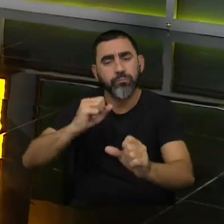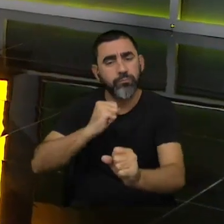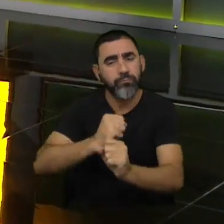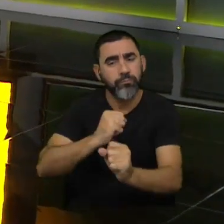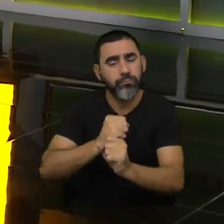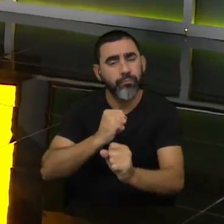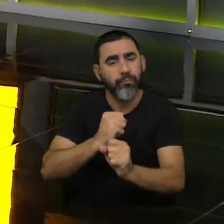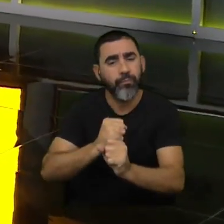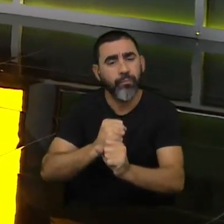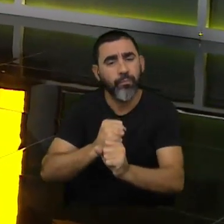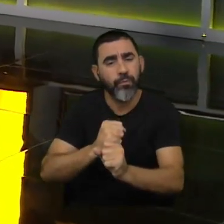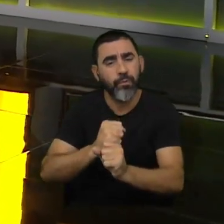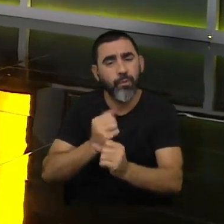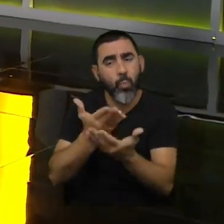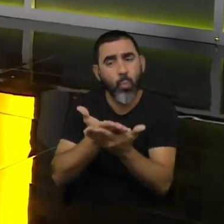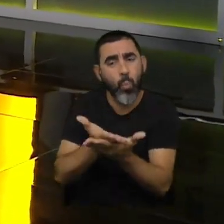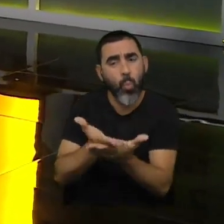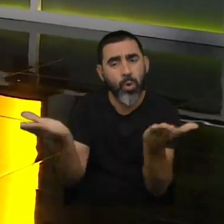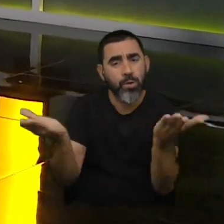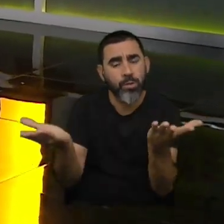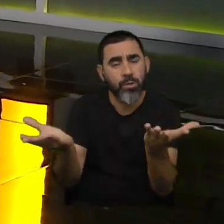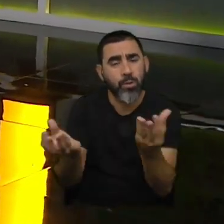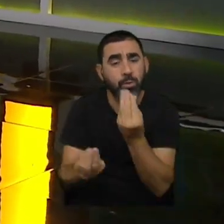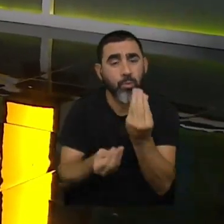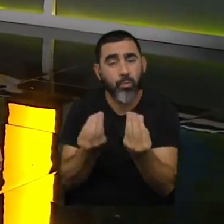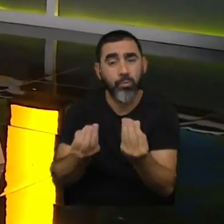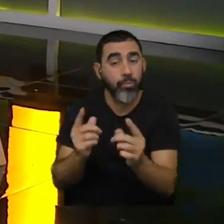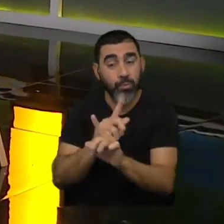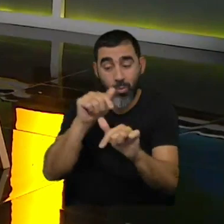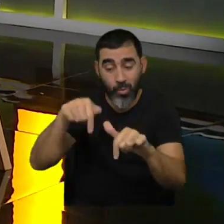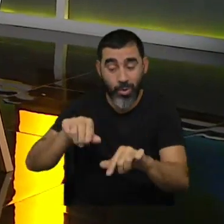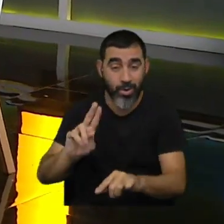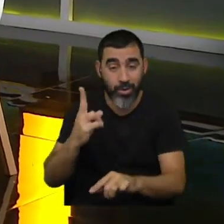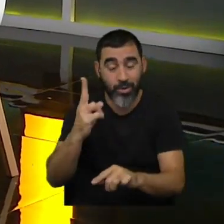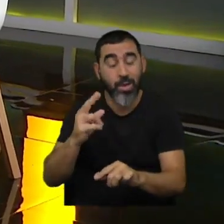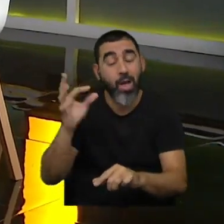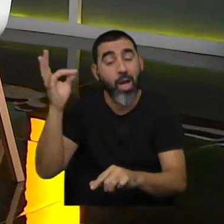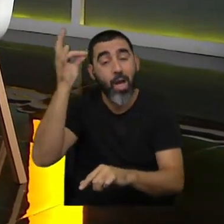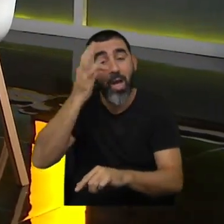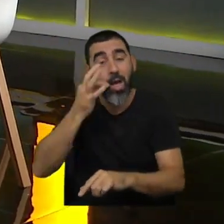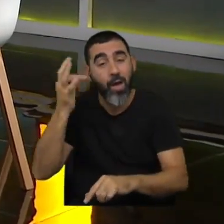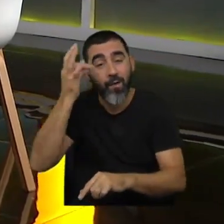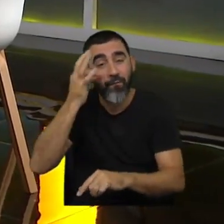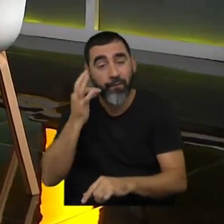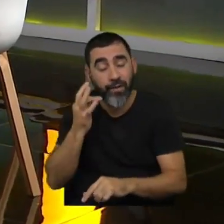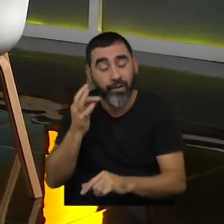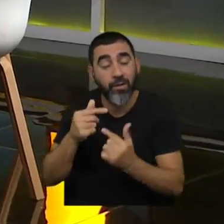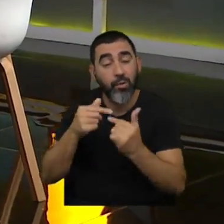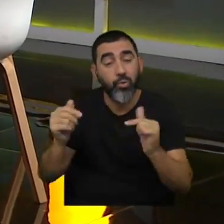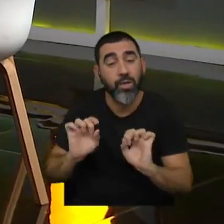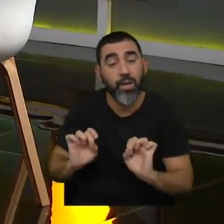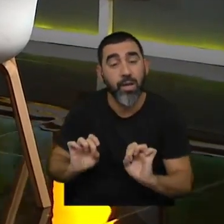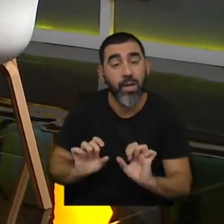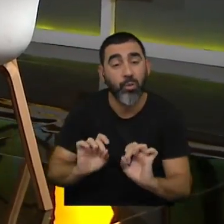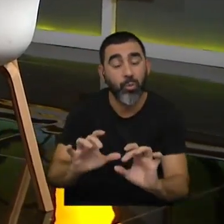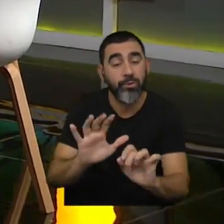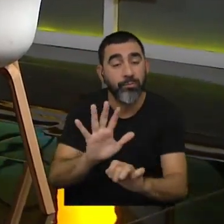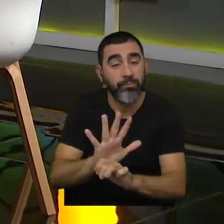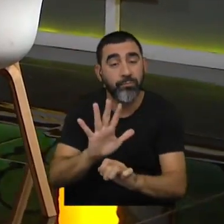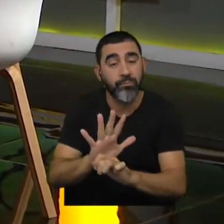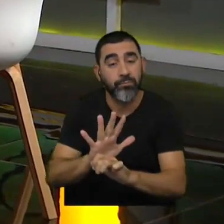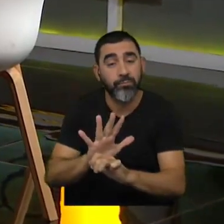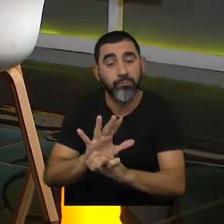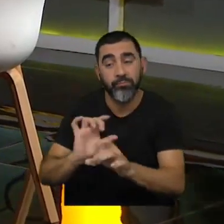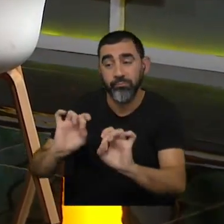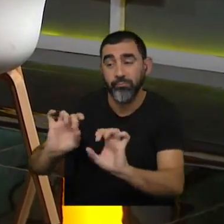que mostró cómo, tal vez por no ser de acá, las abejas, bueno, ciertos elementos de la naturaleza estaban, bueno, eliminando